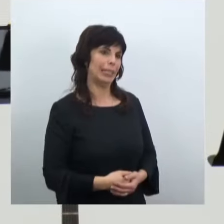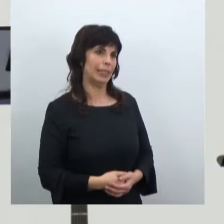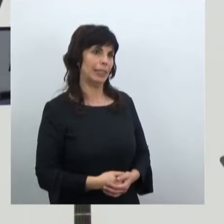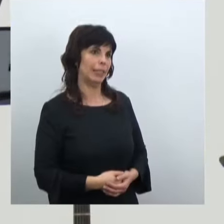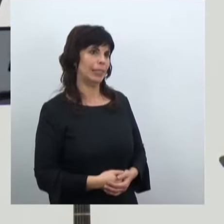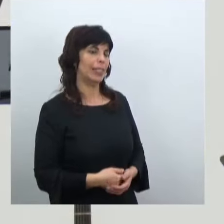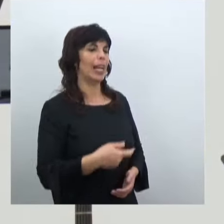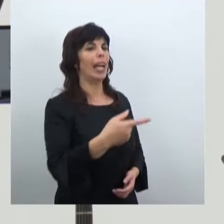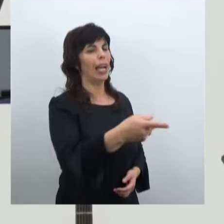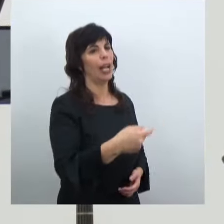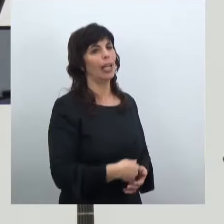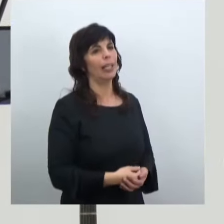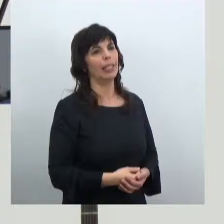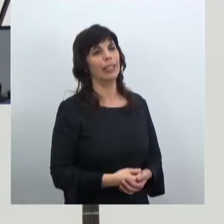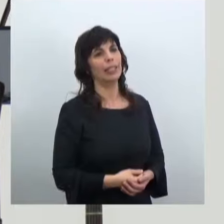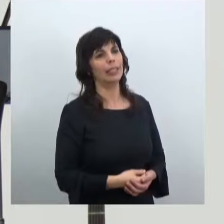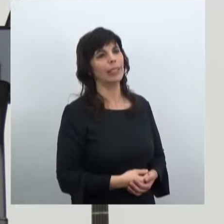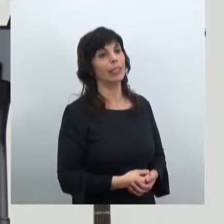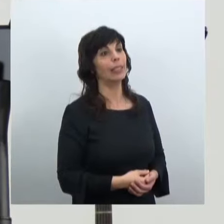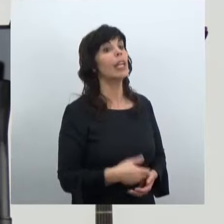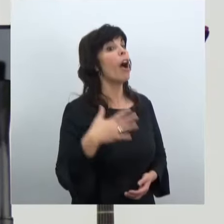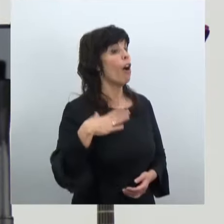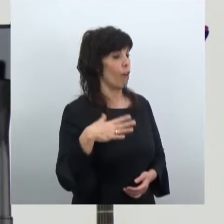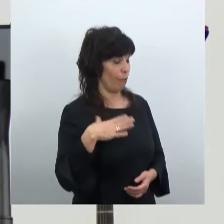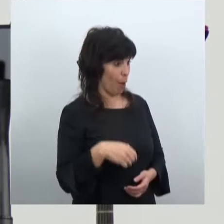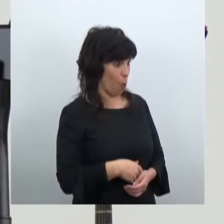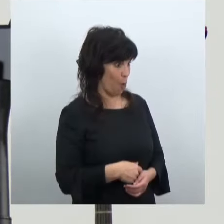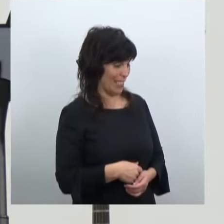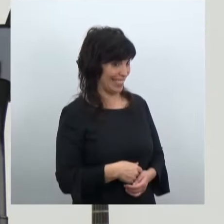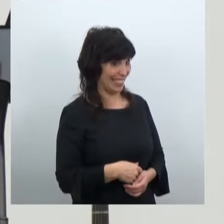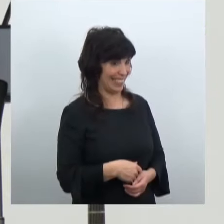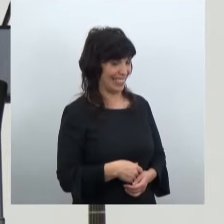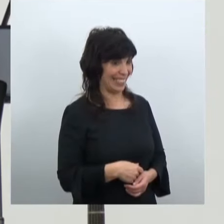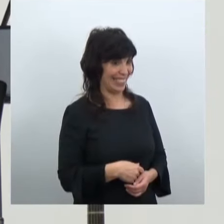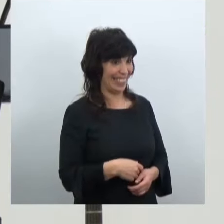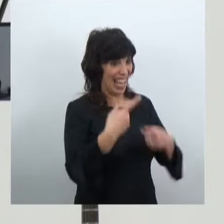Digo, tome. Pero me hace un favor, sí. Me la pones otra vez.